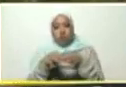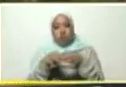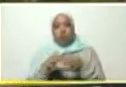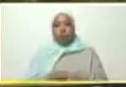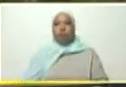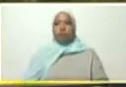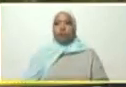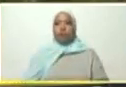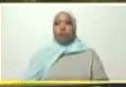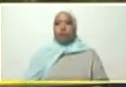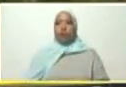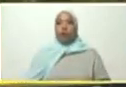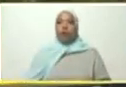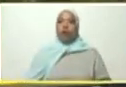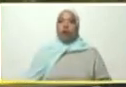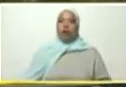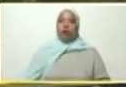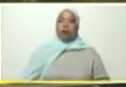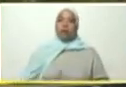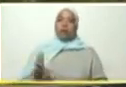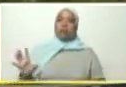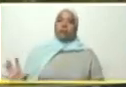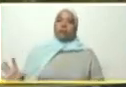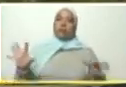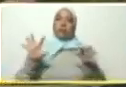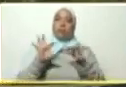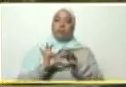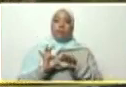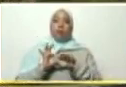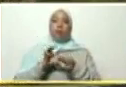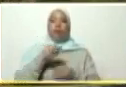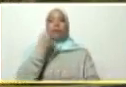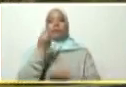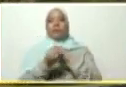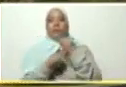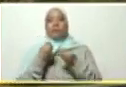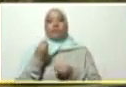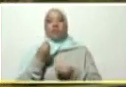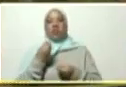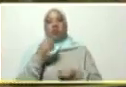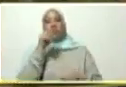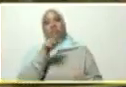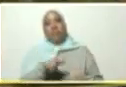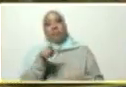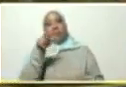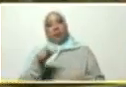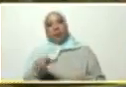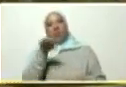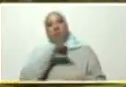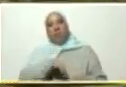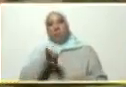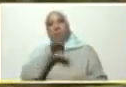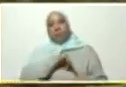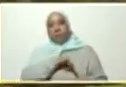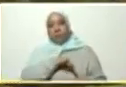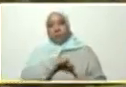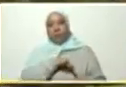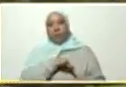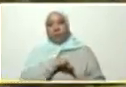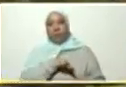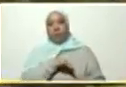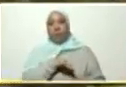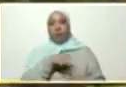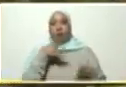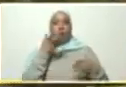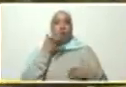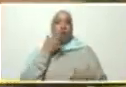direcciones pudiera ocurrir presidente que pudiera no es casi seguro porque hay una persona que militó con